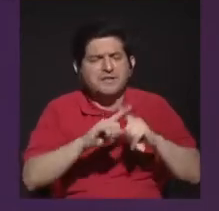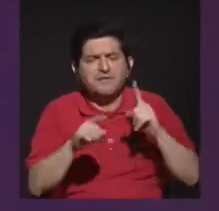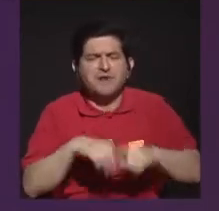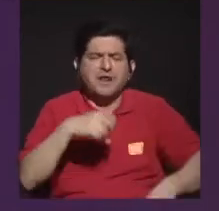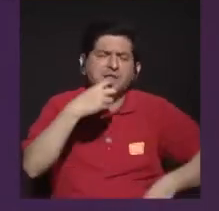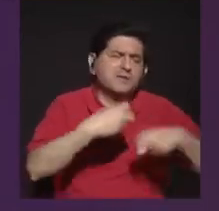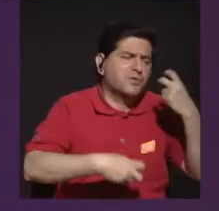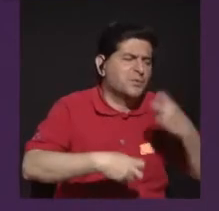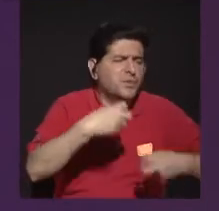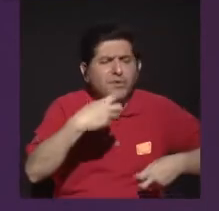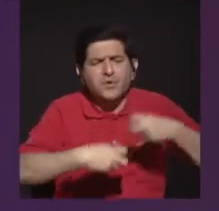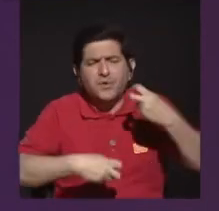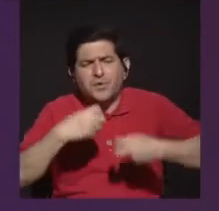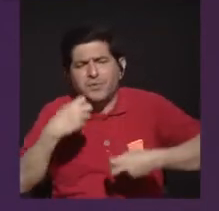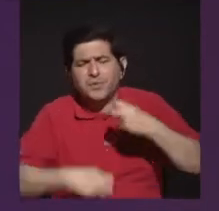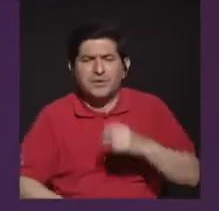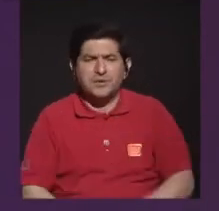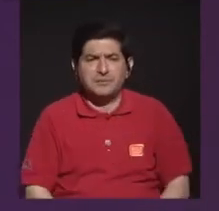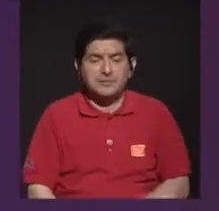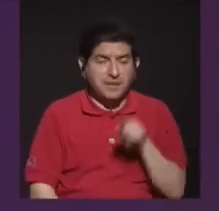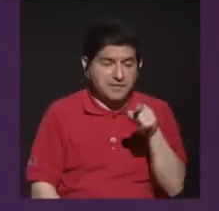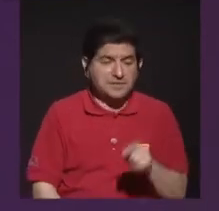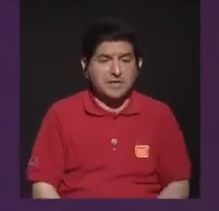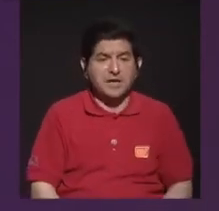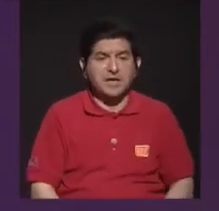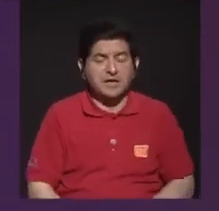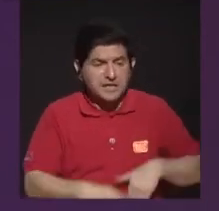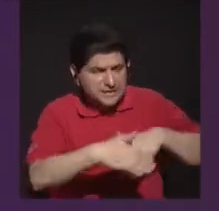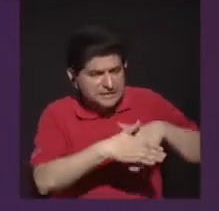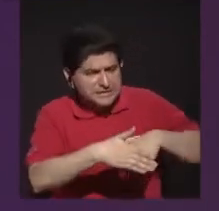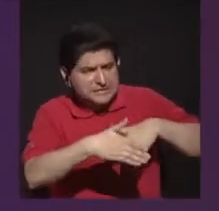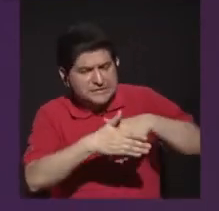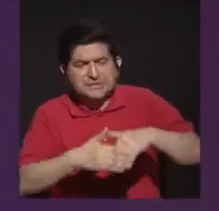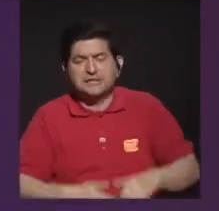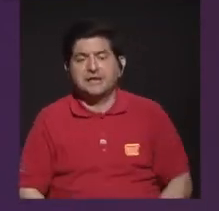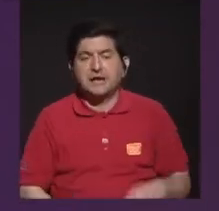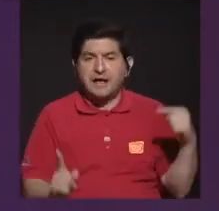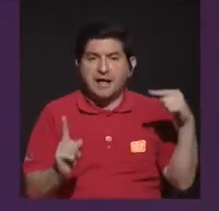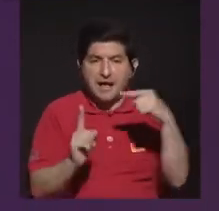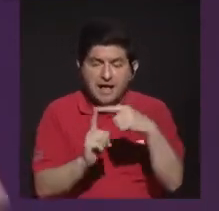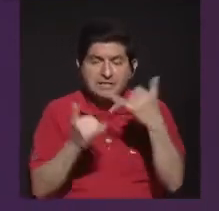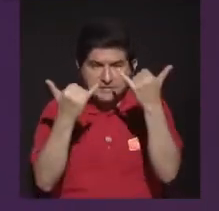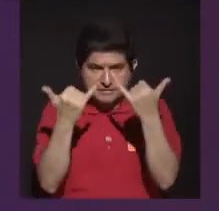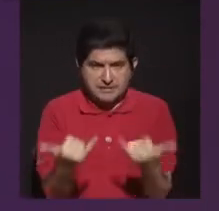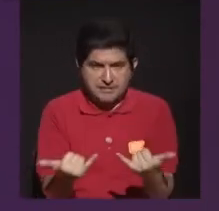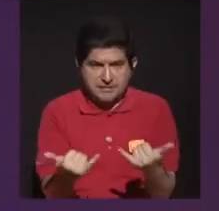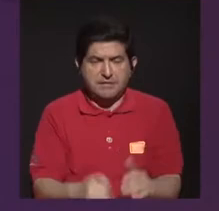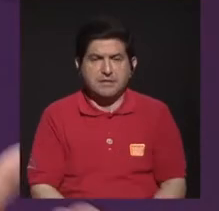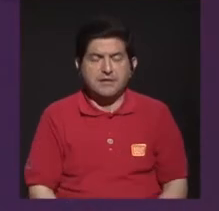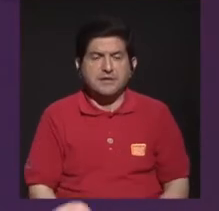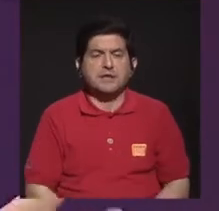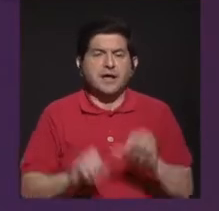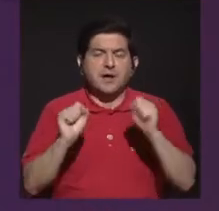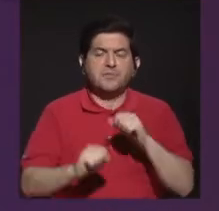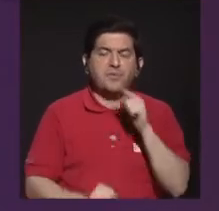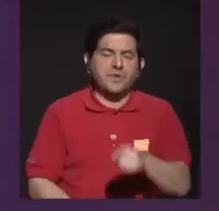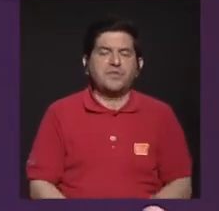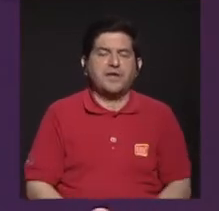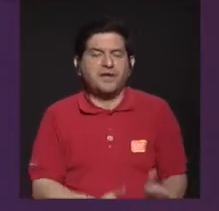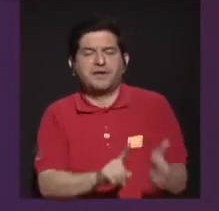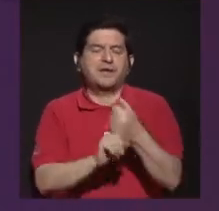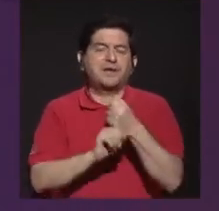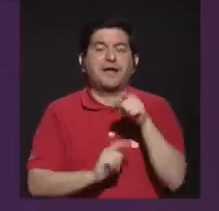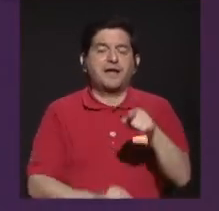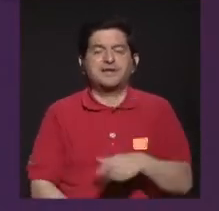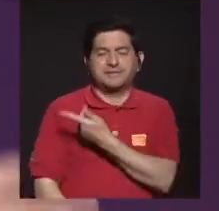peripecias, un montón de problemas que se le van atravesando en el camino para finalmente llegar a conquistar a su